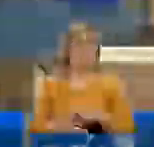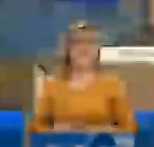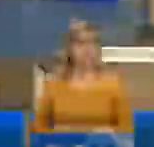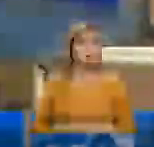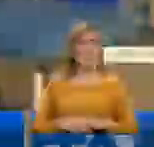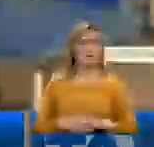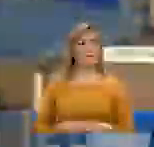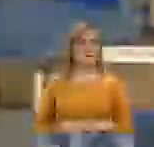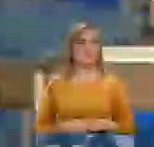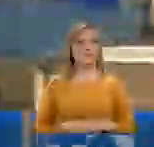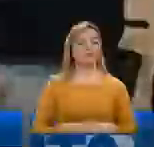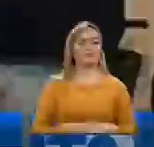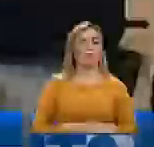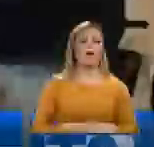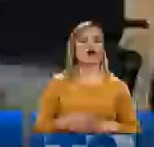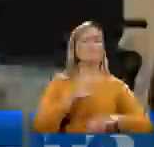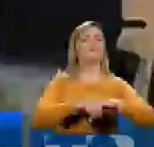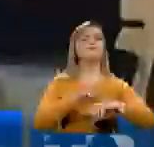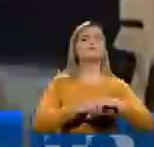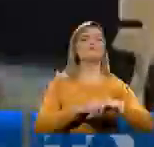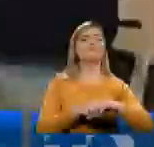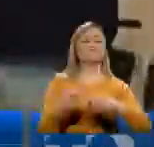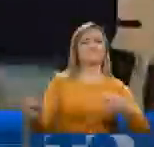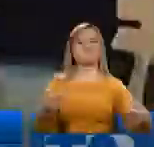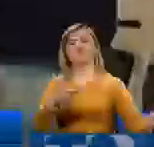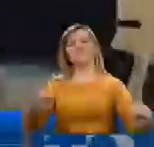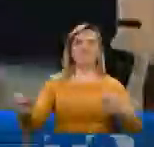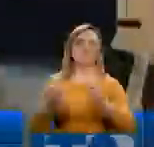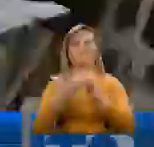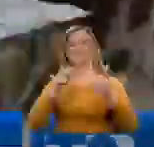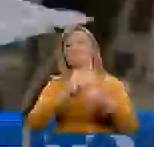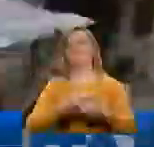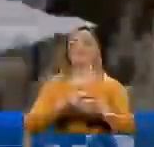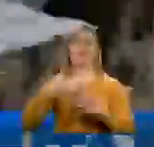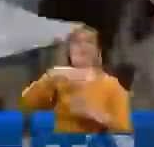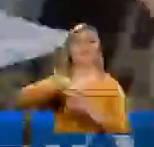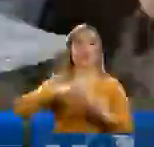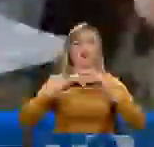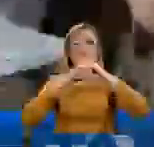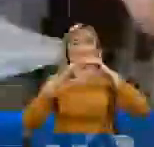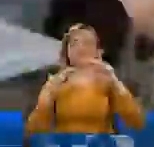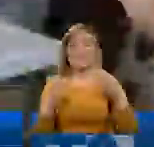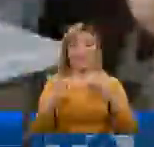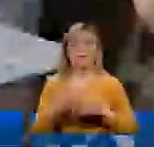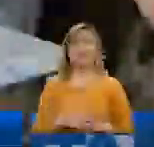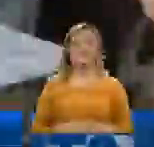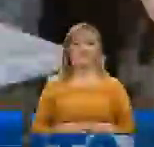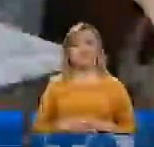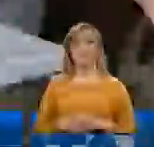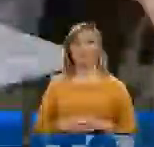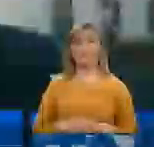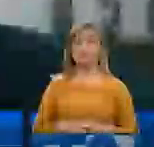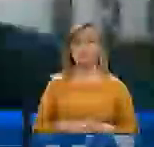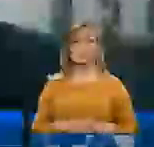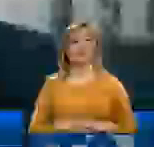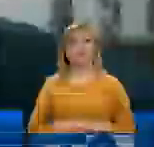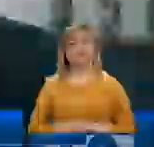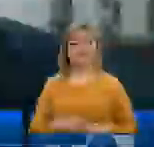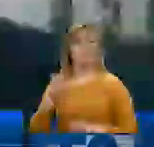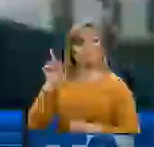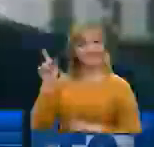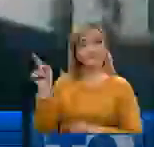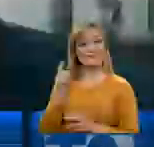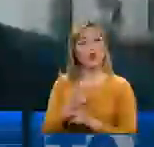La duración de la jornada electoral es motivo de un nuevo episodio de confrontación interna en el Consejo Nacional Electoral.